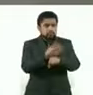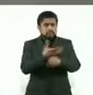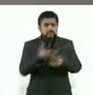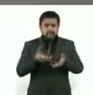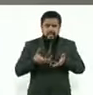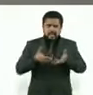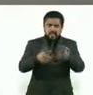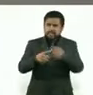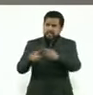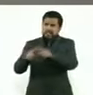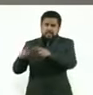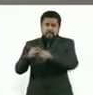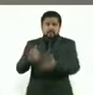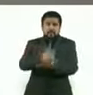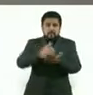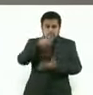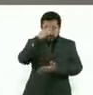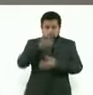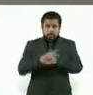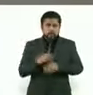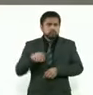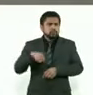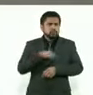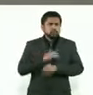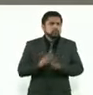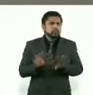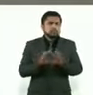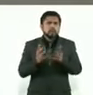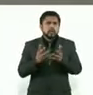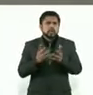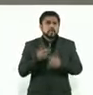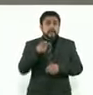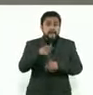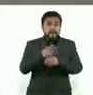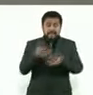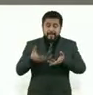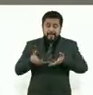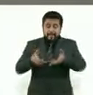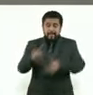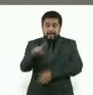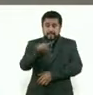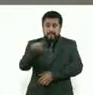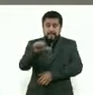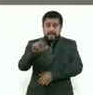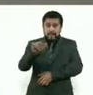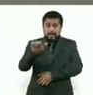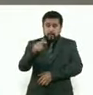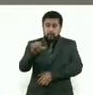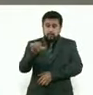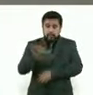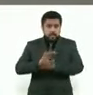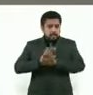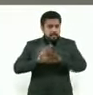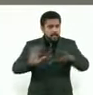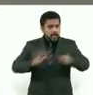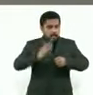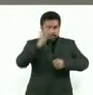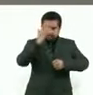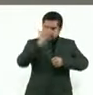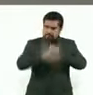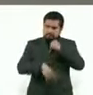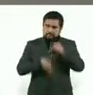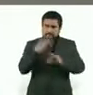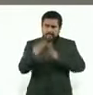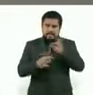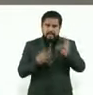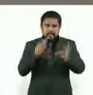lluvias. Estamos cerrando Calzada Zaragoza. Se atendió prácticamente no solamente